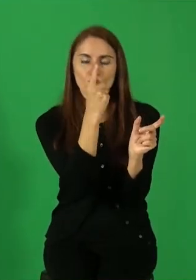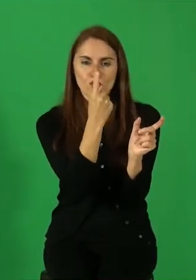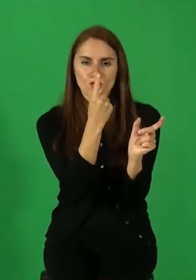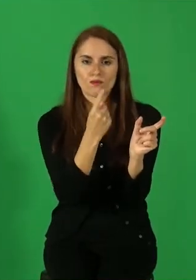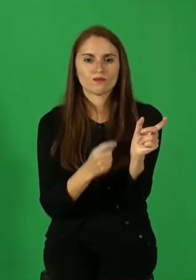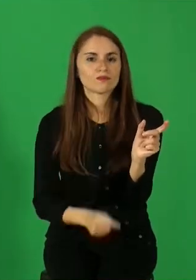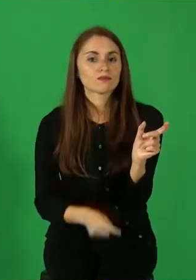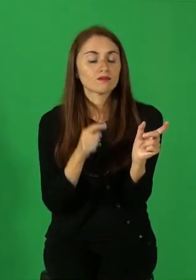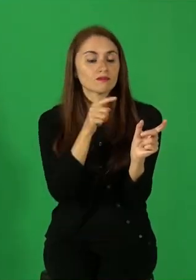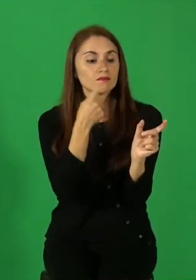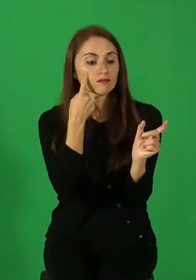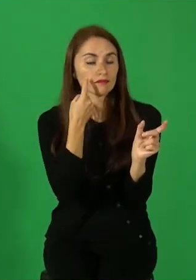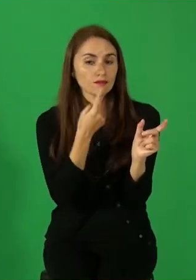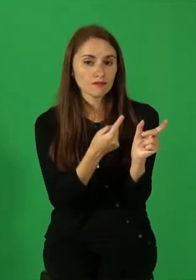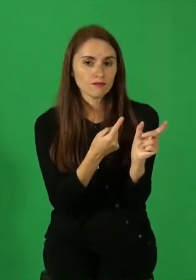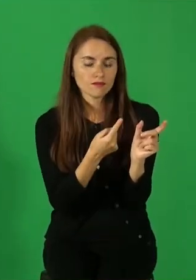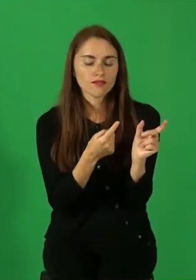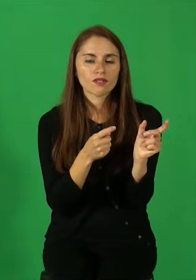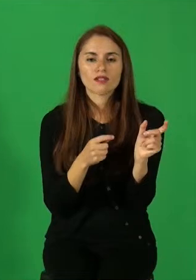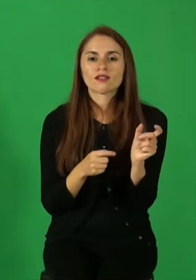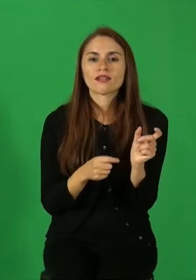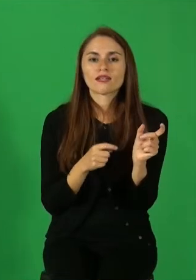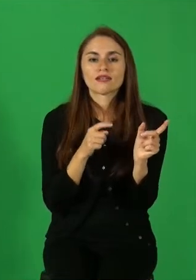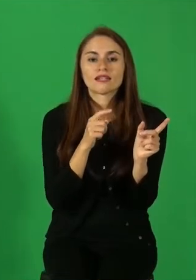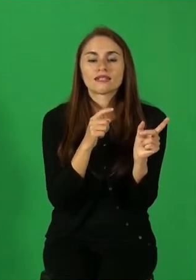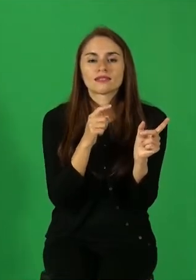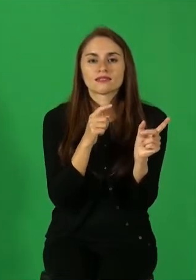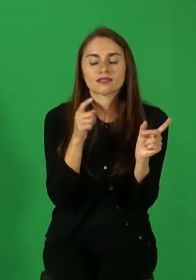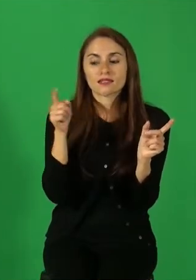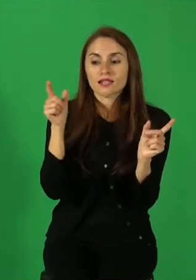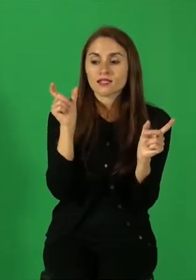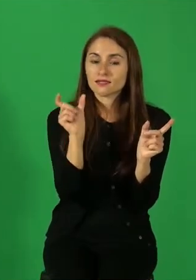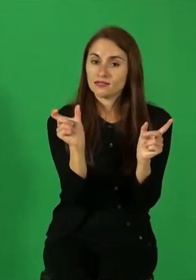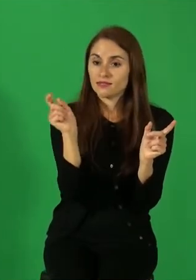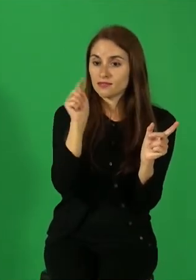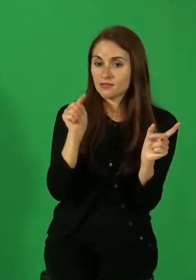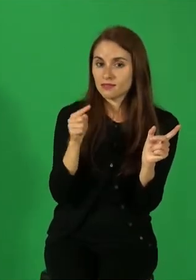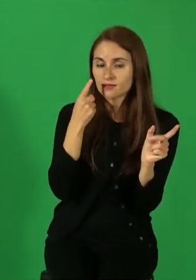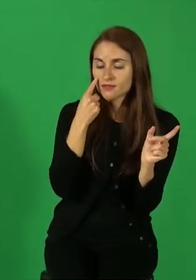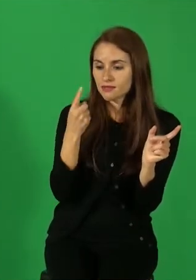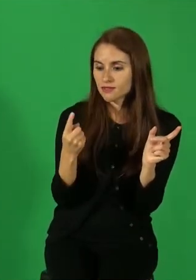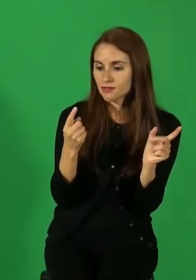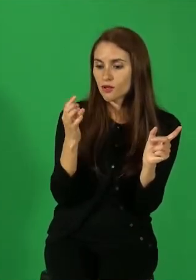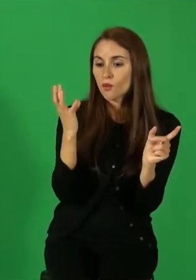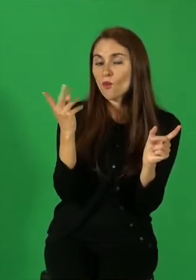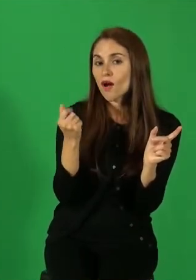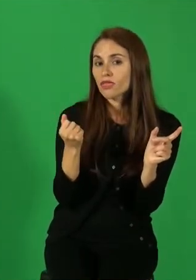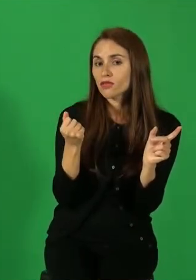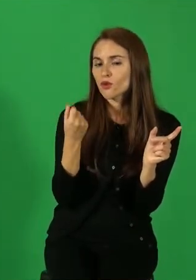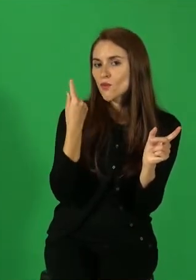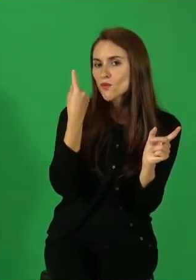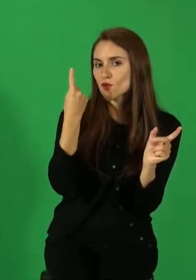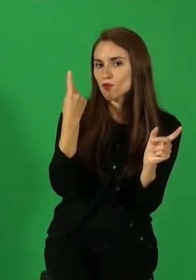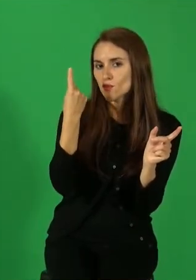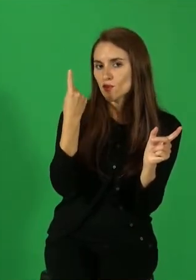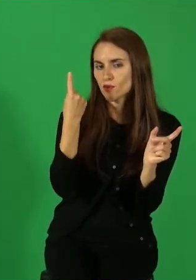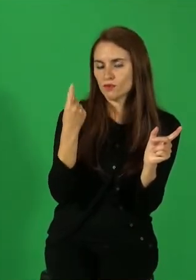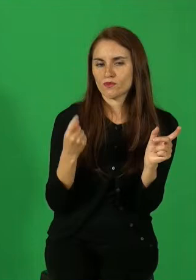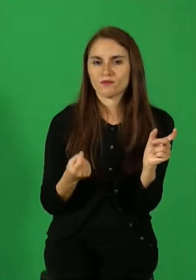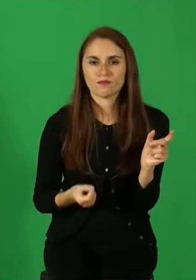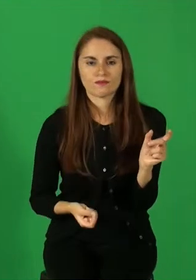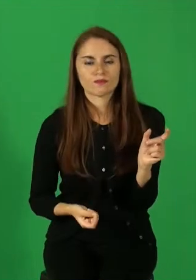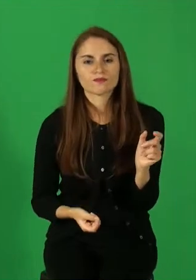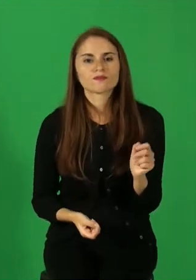y determina al sustantivo COVID en número singular y